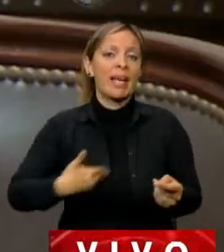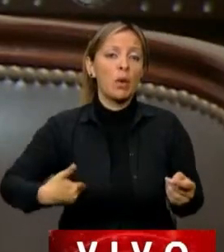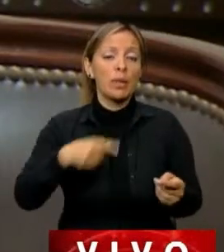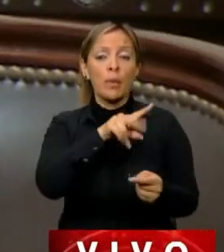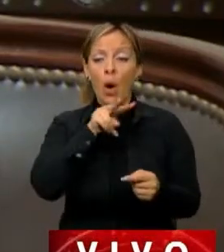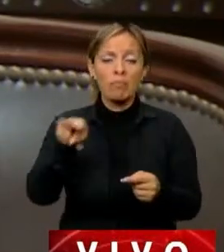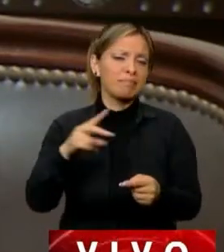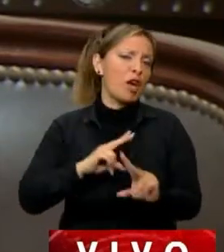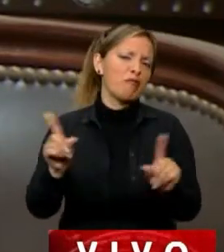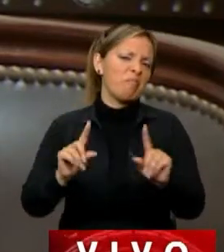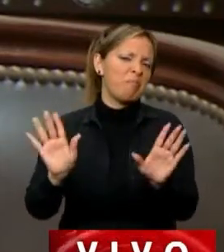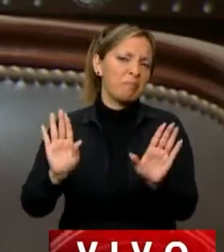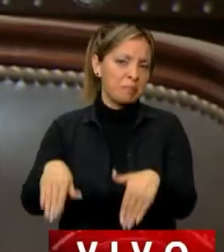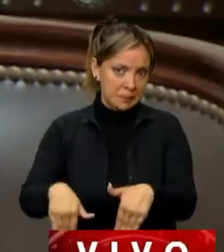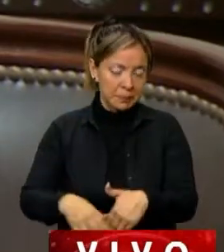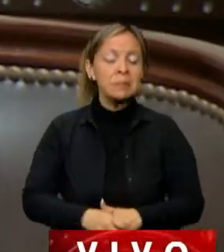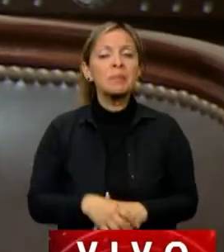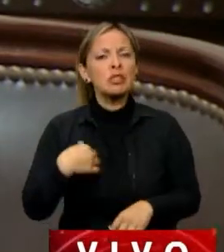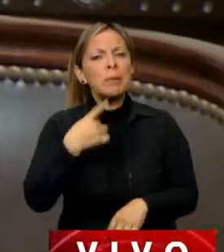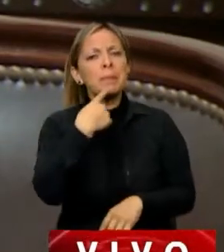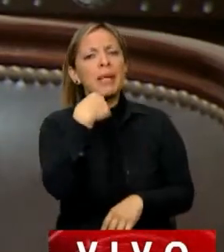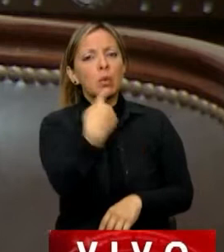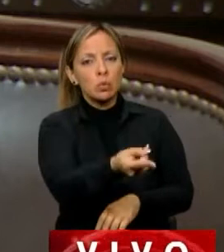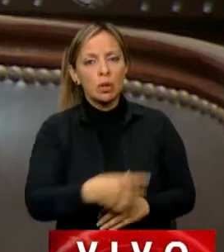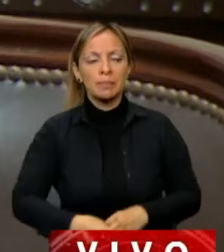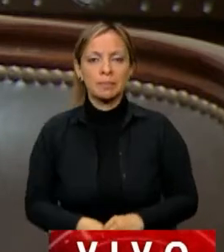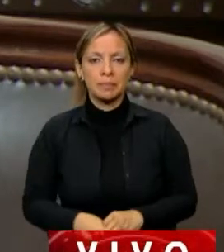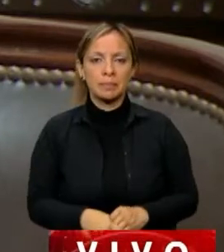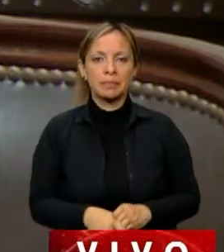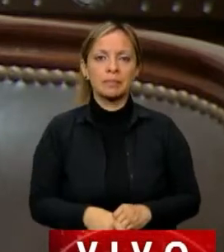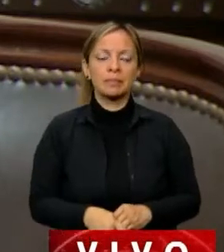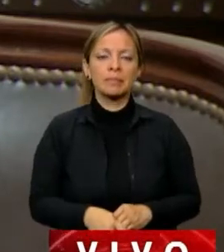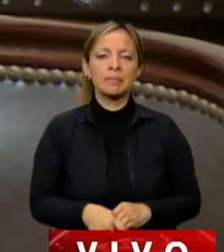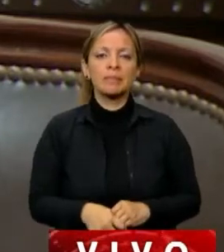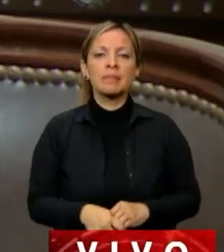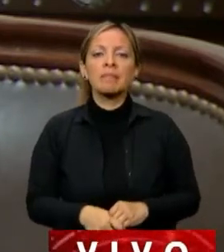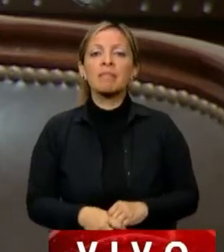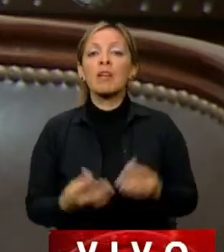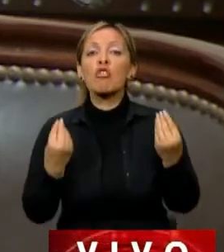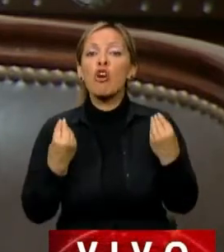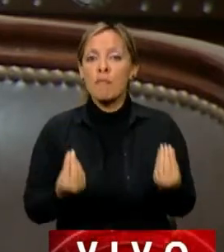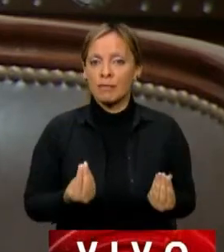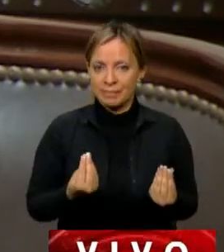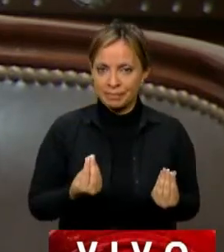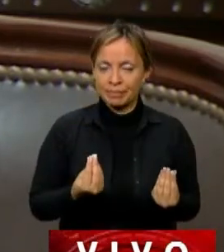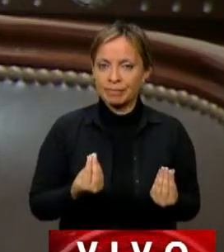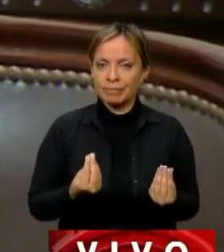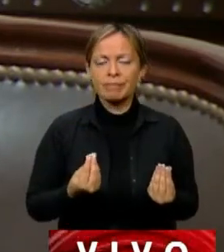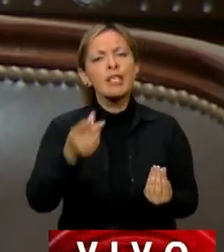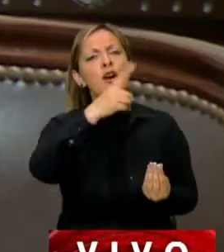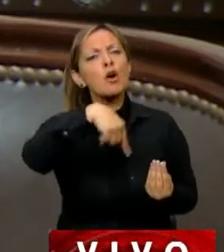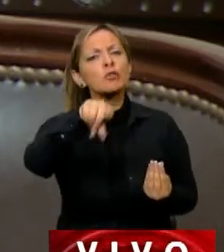es viable. Yo le hago una pregunta. ¿De qué manera van